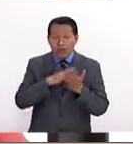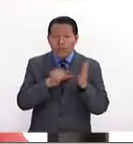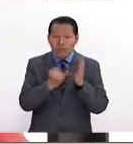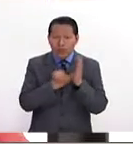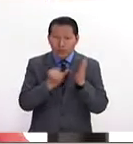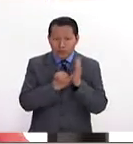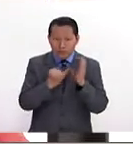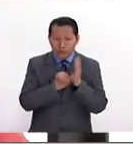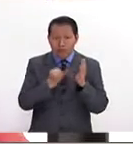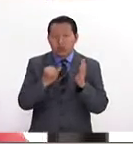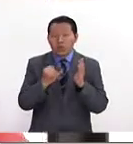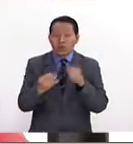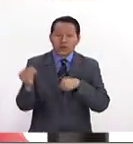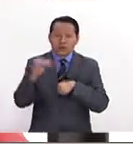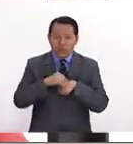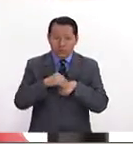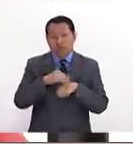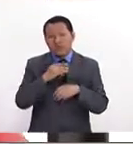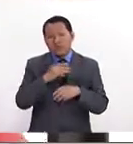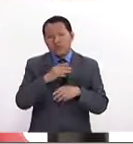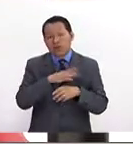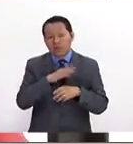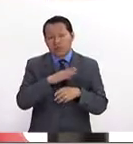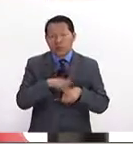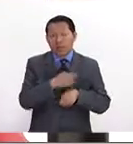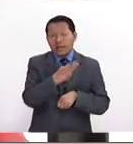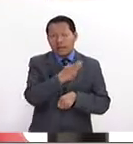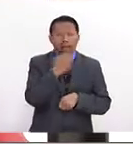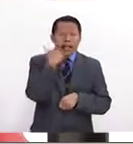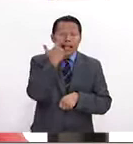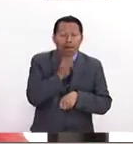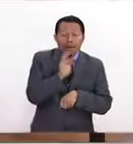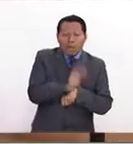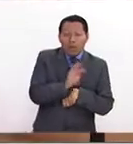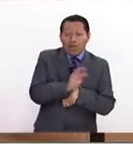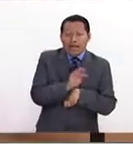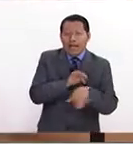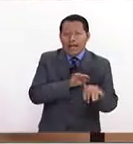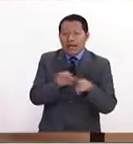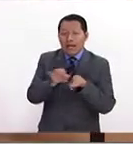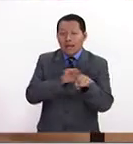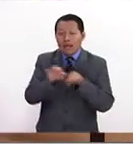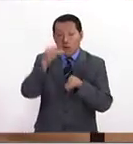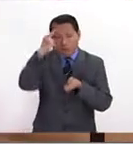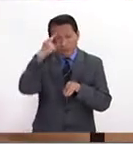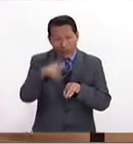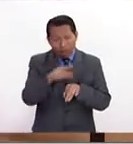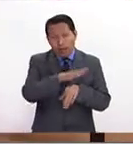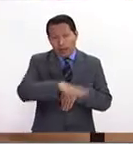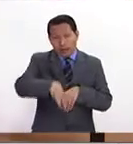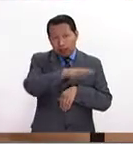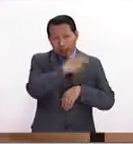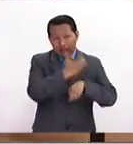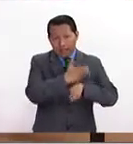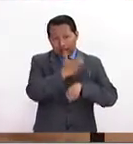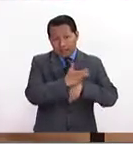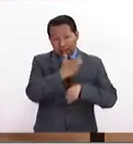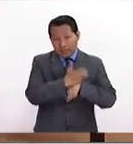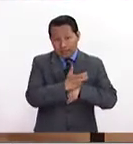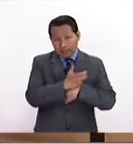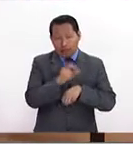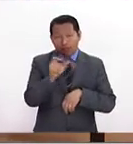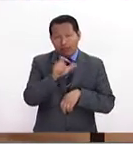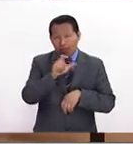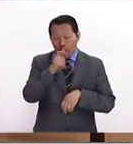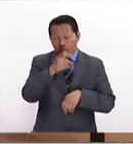arancel a las mercancías, él trata de proteger el empleo para los connacionales de Estados Unidos,